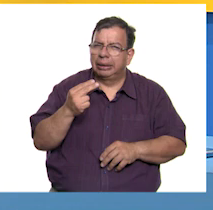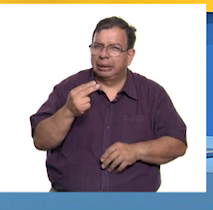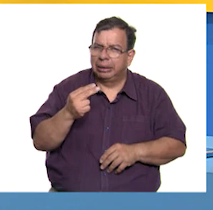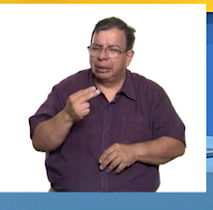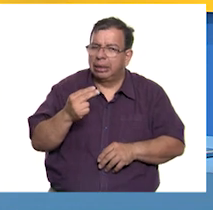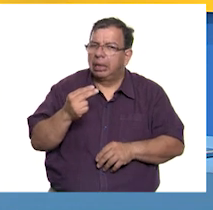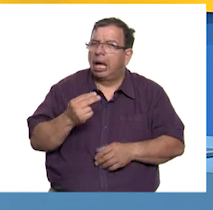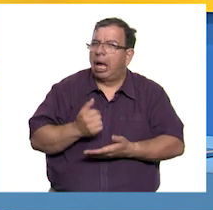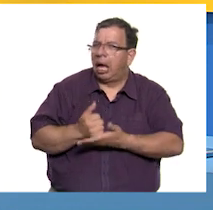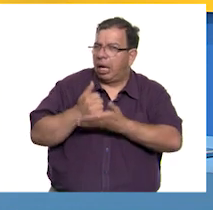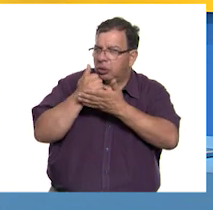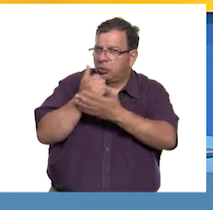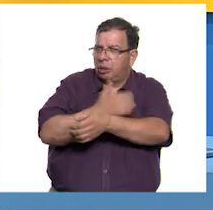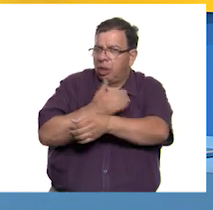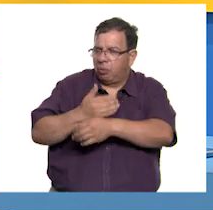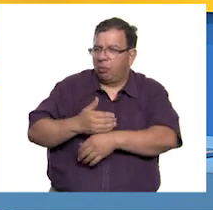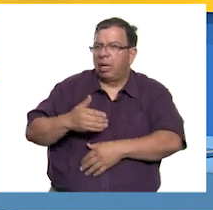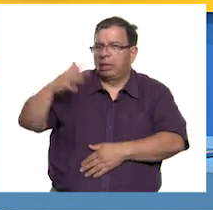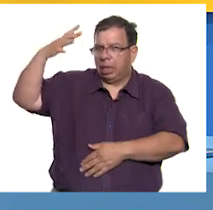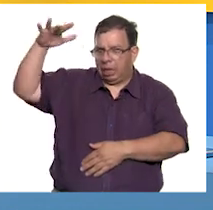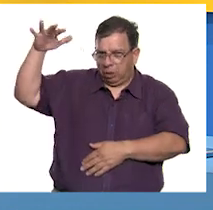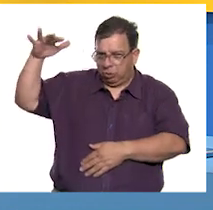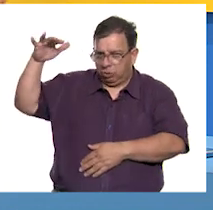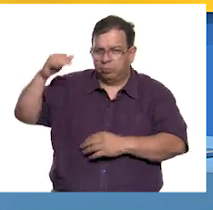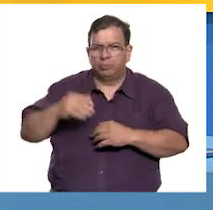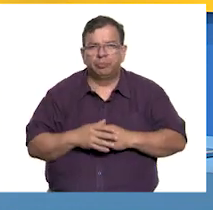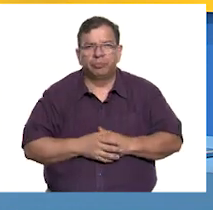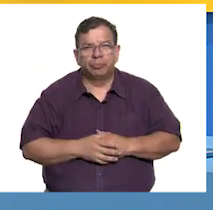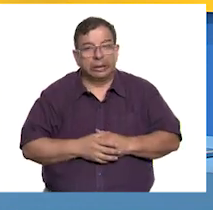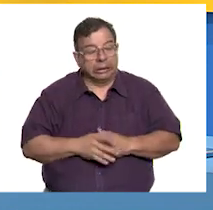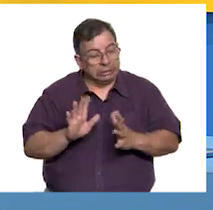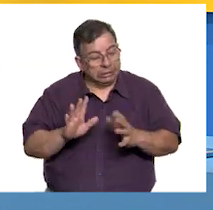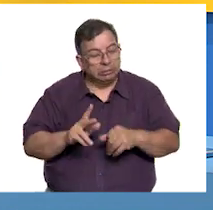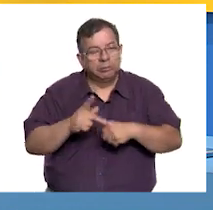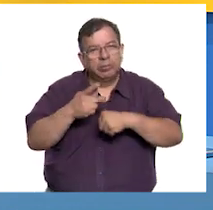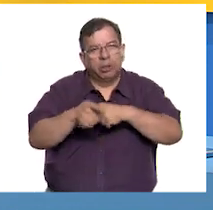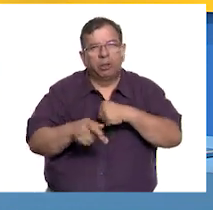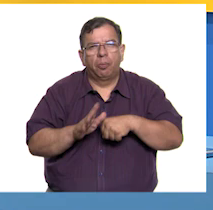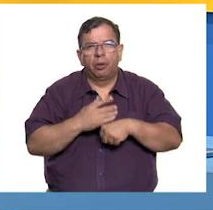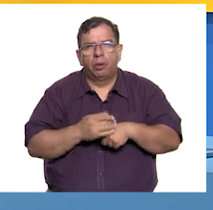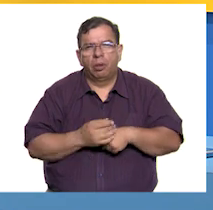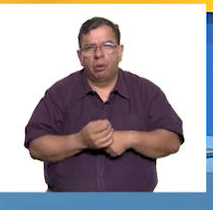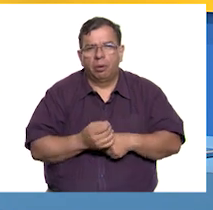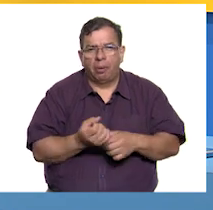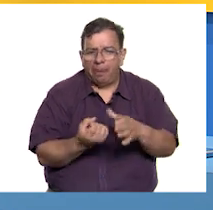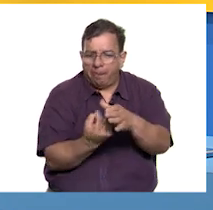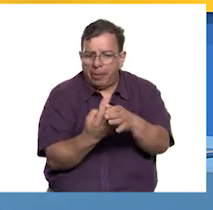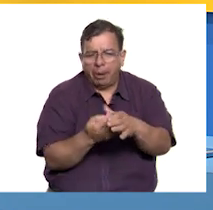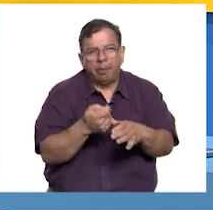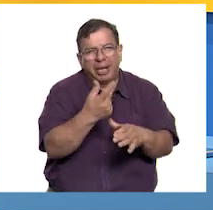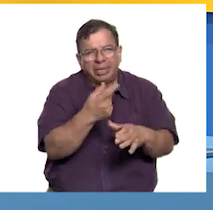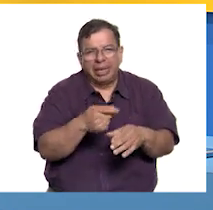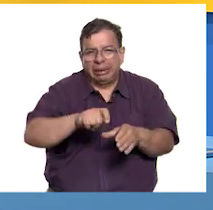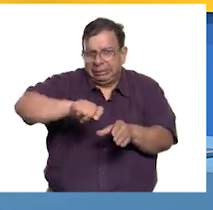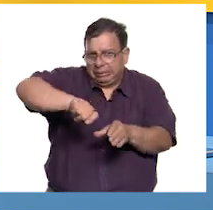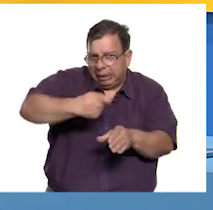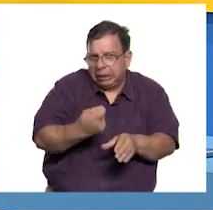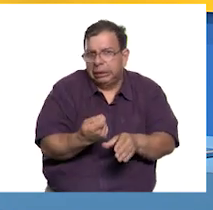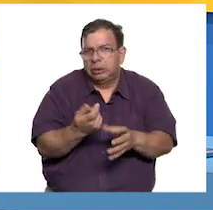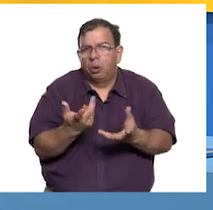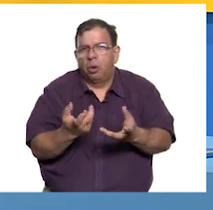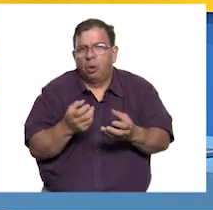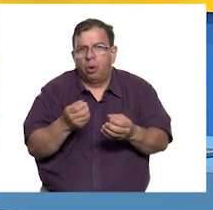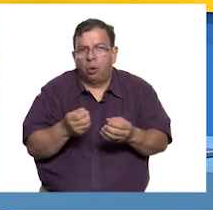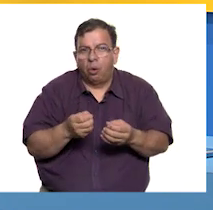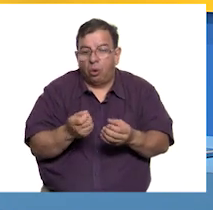y acompañe una persona adulta. No olviden que es peligroso, por ejemplo, prender velas, cerillos o